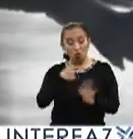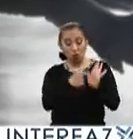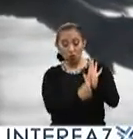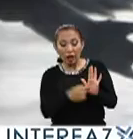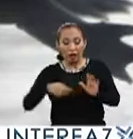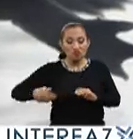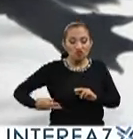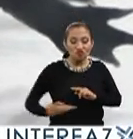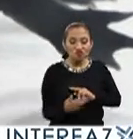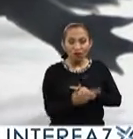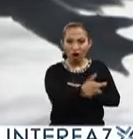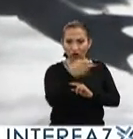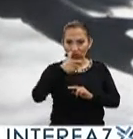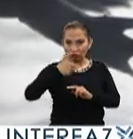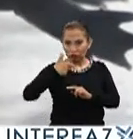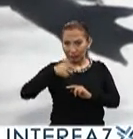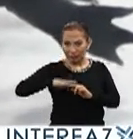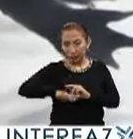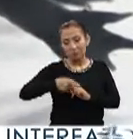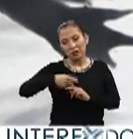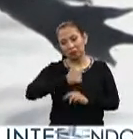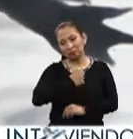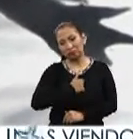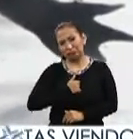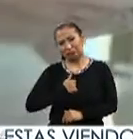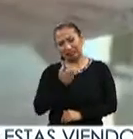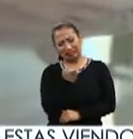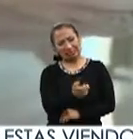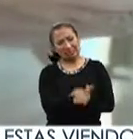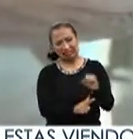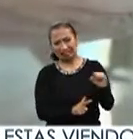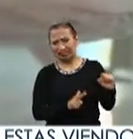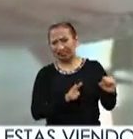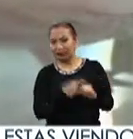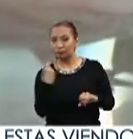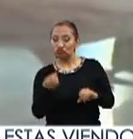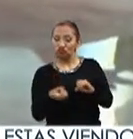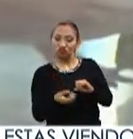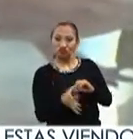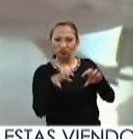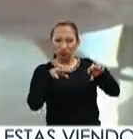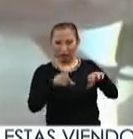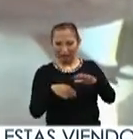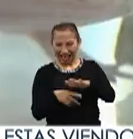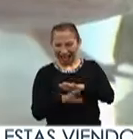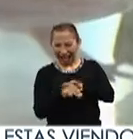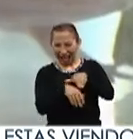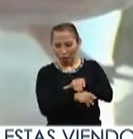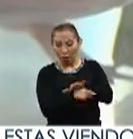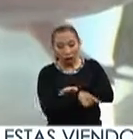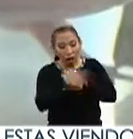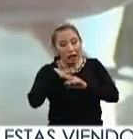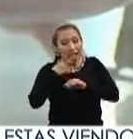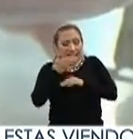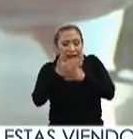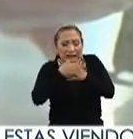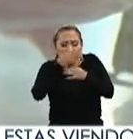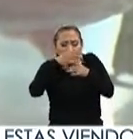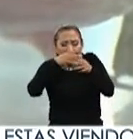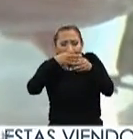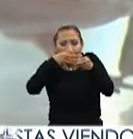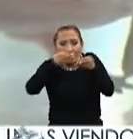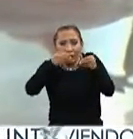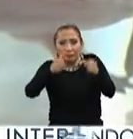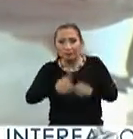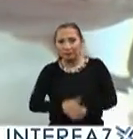los canales de Xochimilco. Lamentablemente, este llamado monstruo acuático se encuentra en peligro de